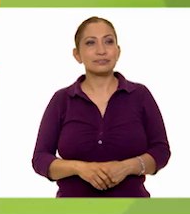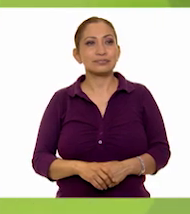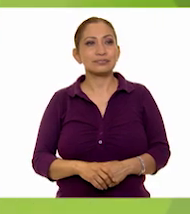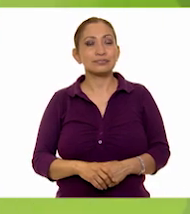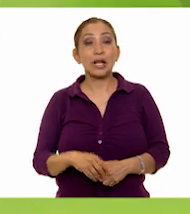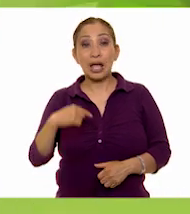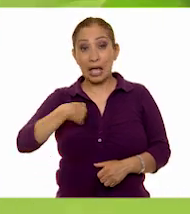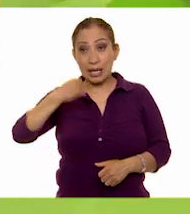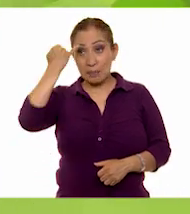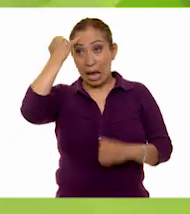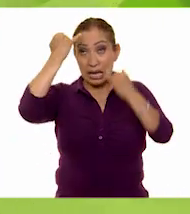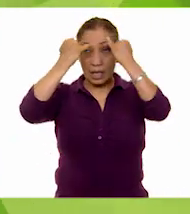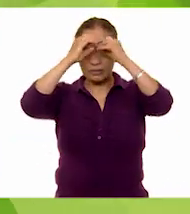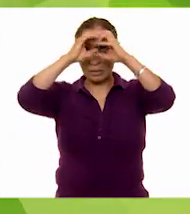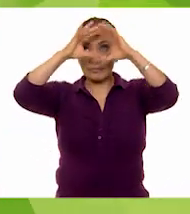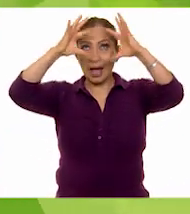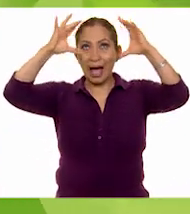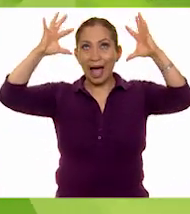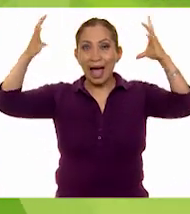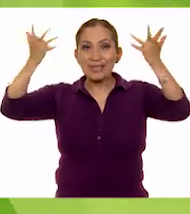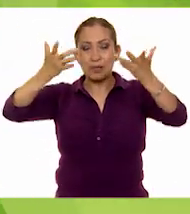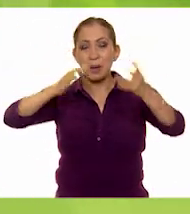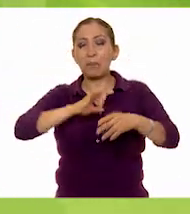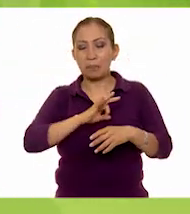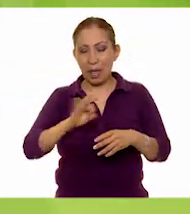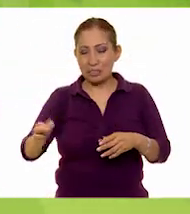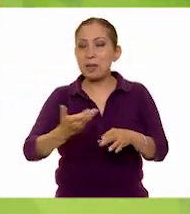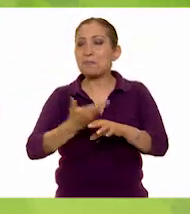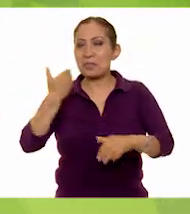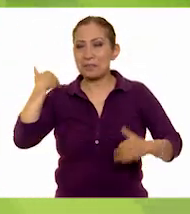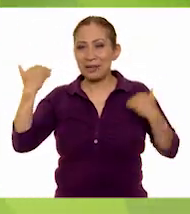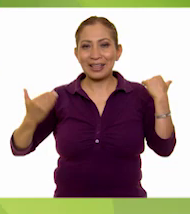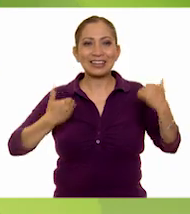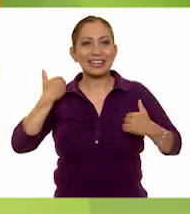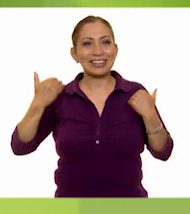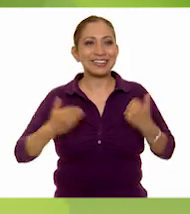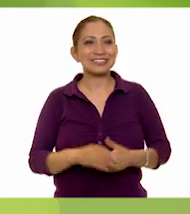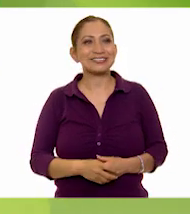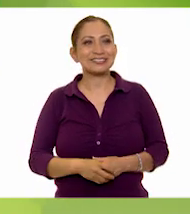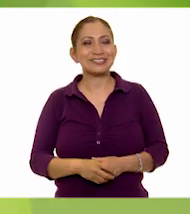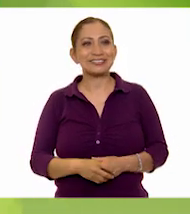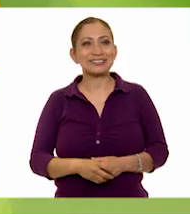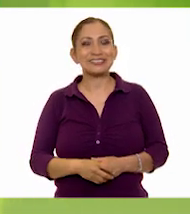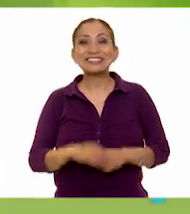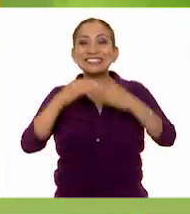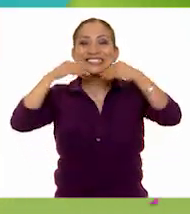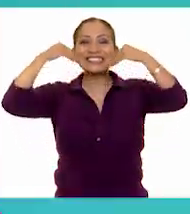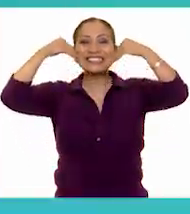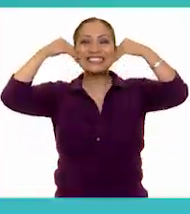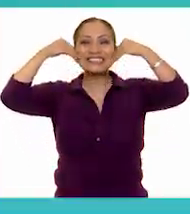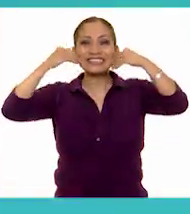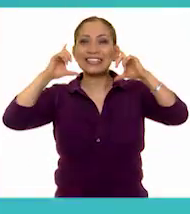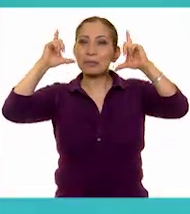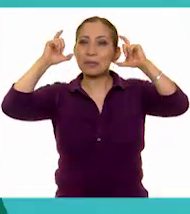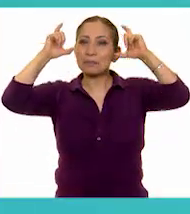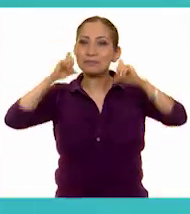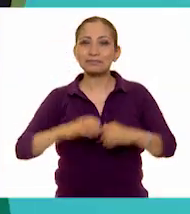Echar a volar nuestra imaginación puede ser muy divertido. ¡Sonrían!